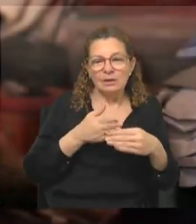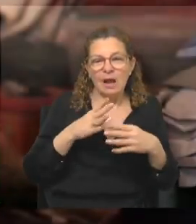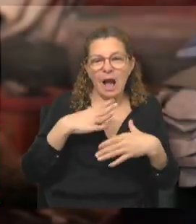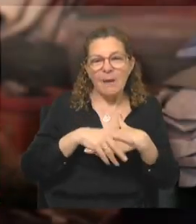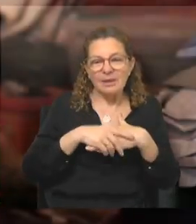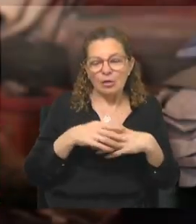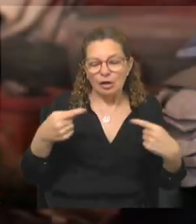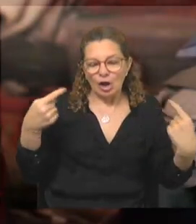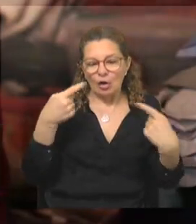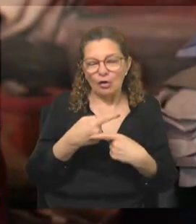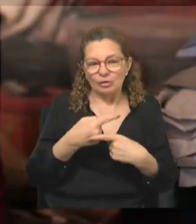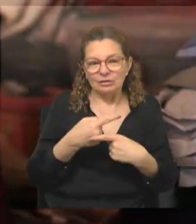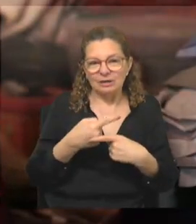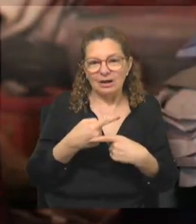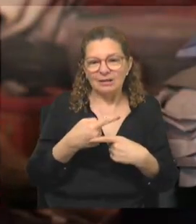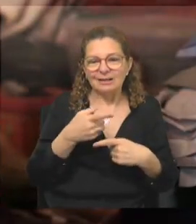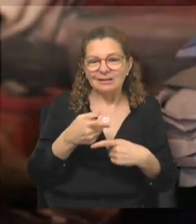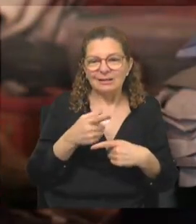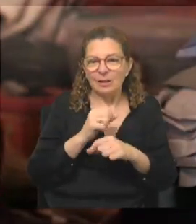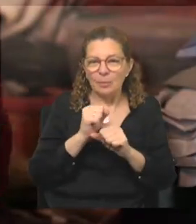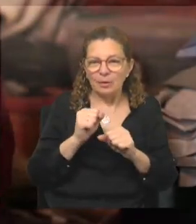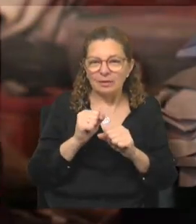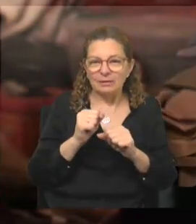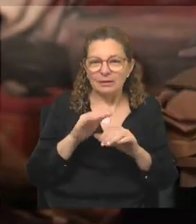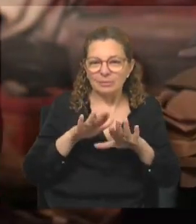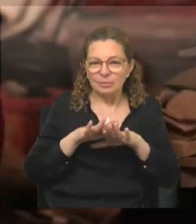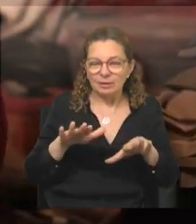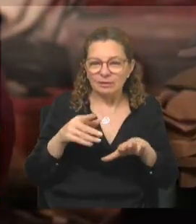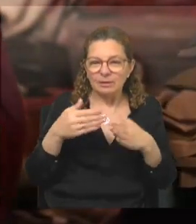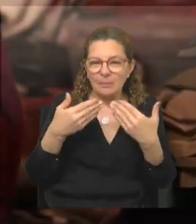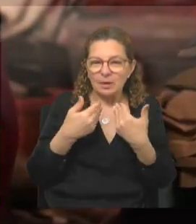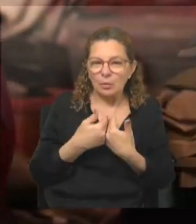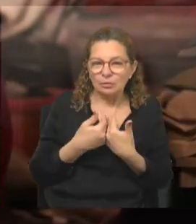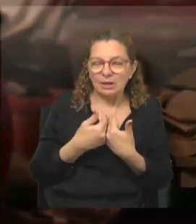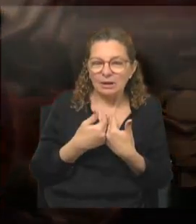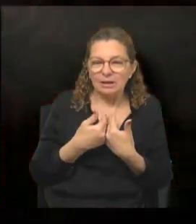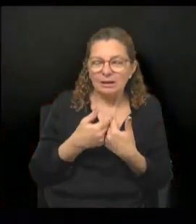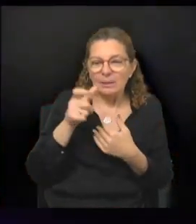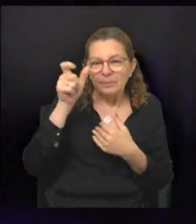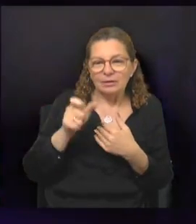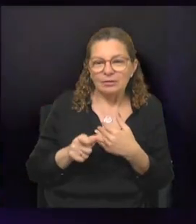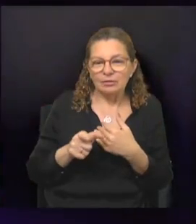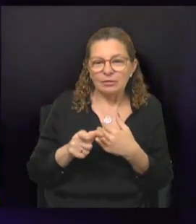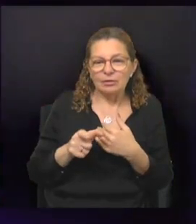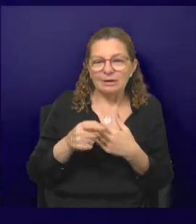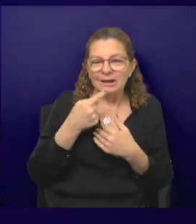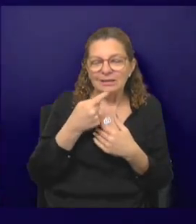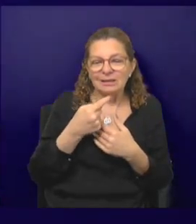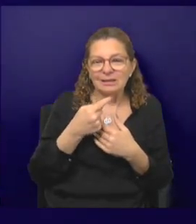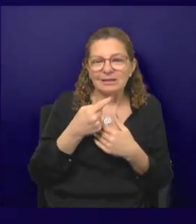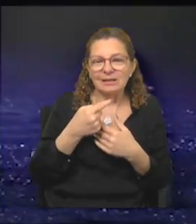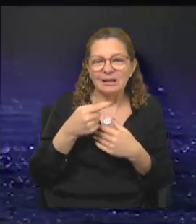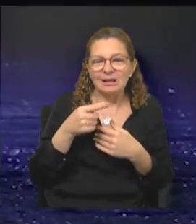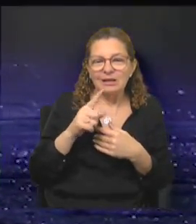enemigos aliados y rivales se puede ser neutral se pregunta esta obra el personaje kresk de origen y bandera